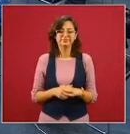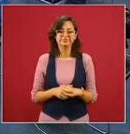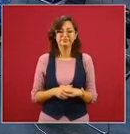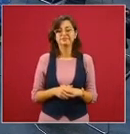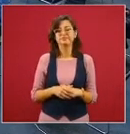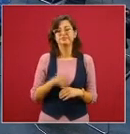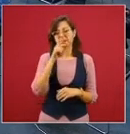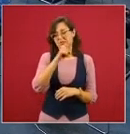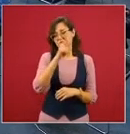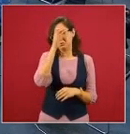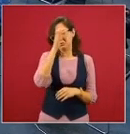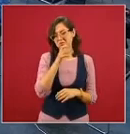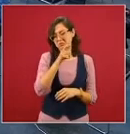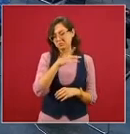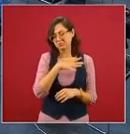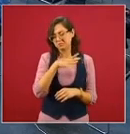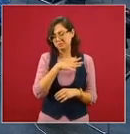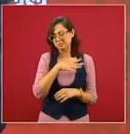Coahuila,